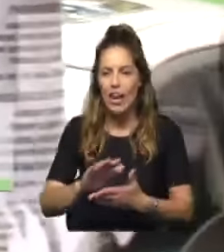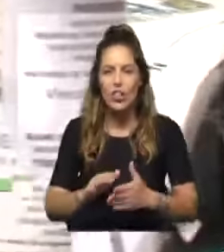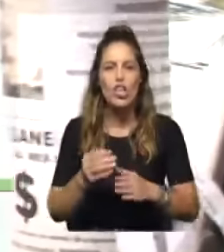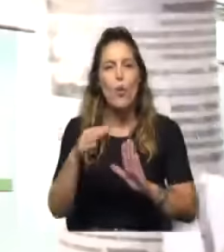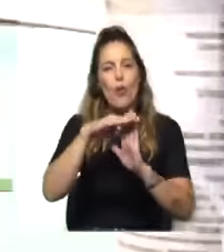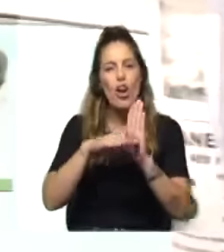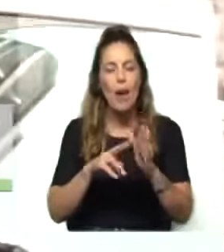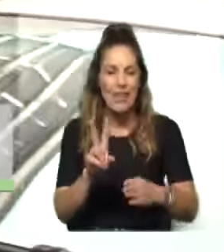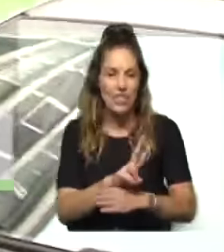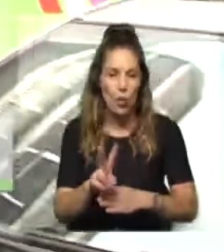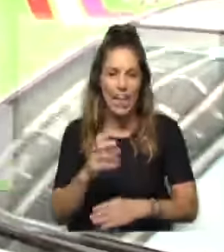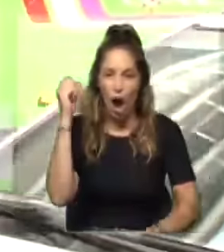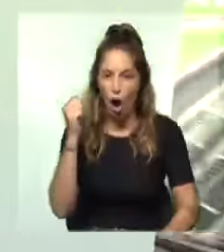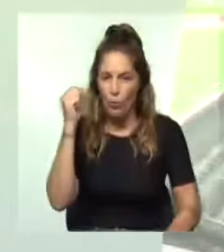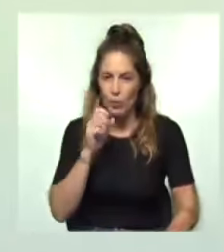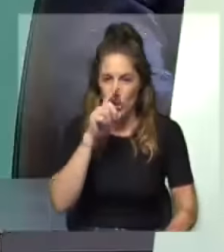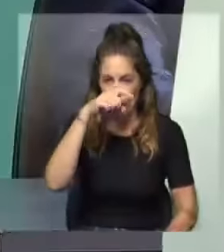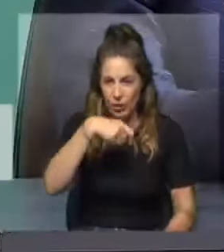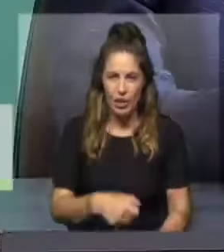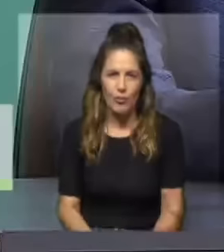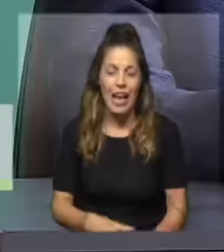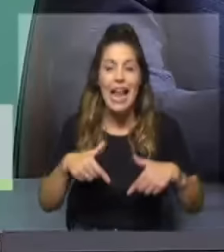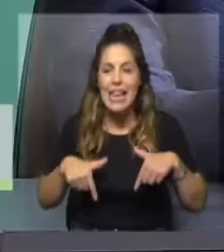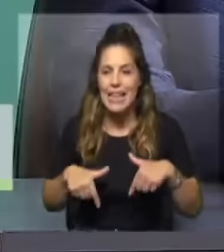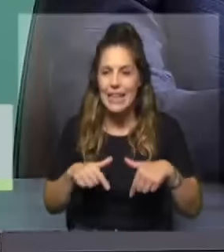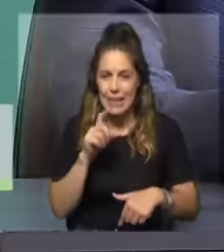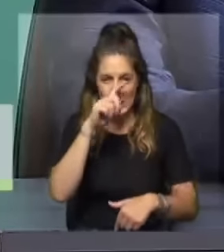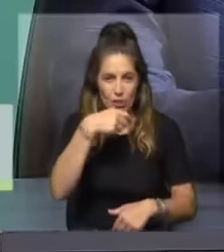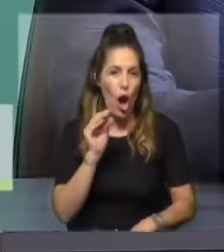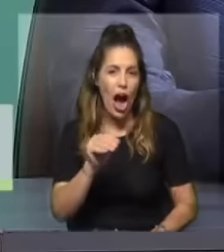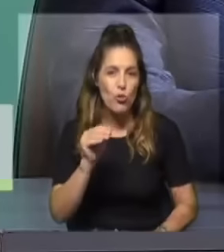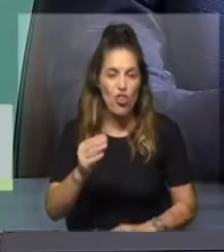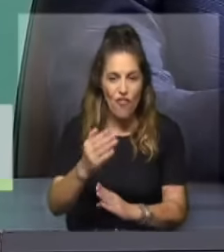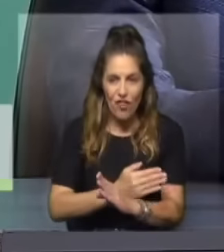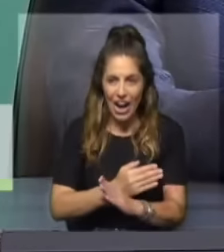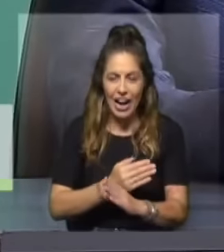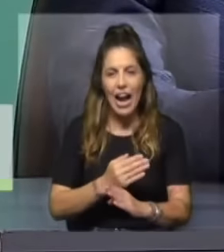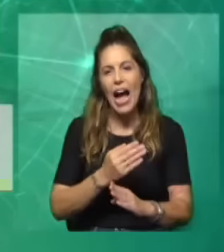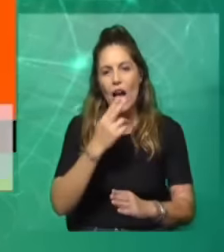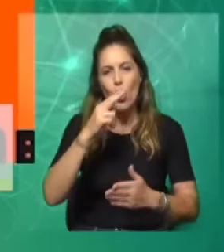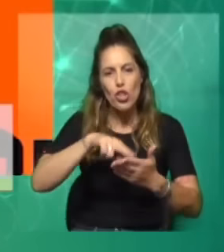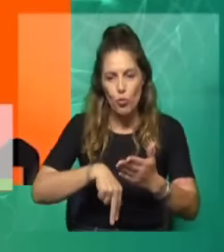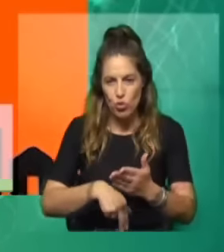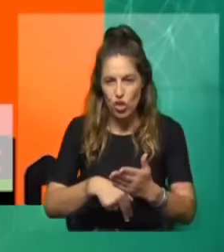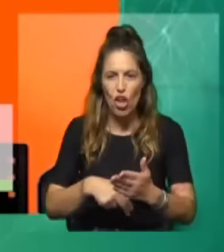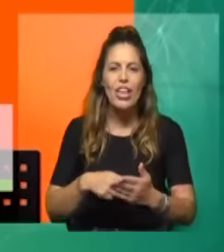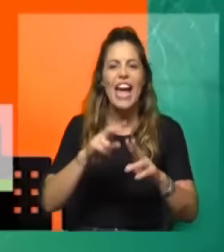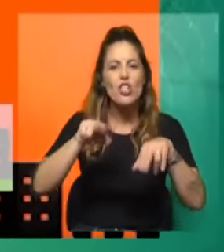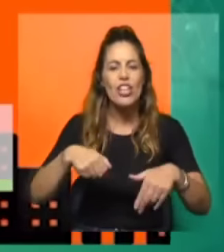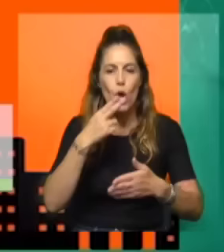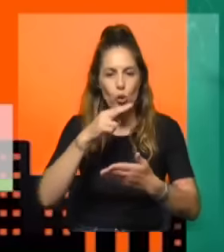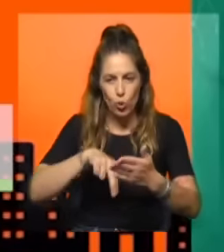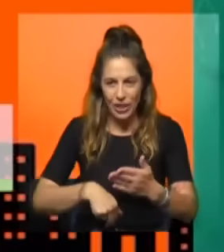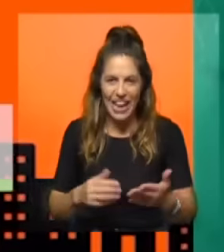un programa de seguridad en los Ómnibus en Montevideo la intendencia de Montevideo anunció rebajas en contribución inmobiliaria exoneraciones tributarias e